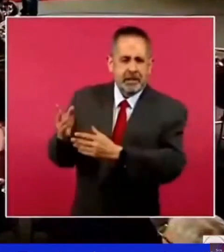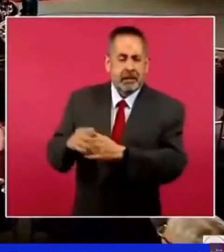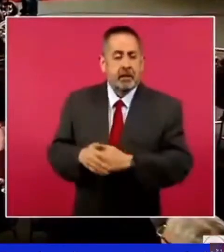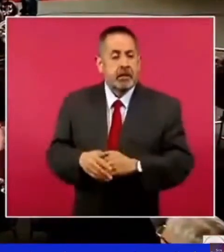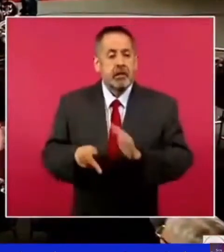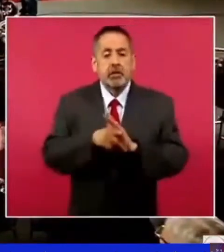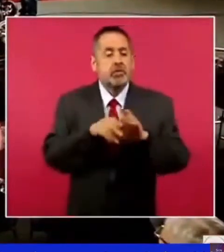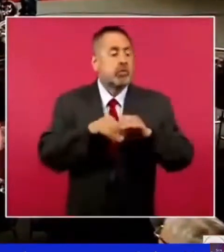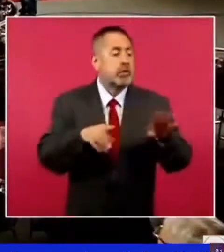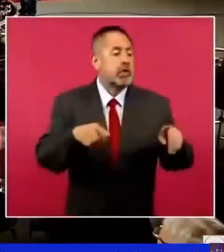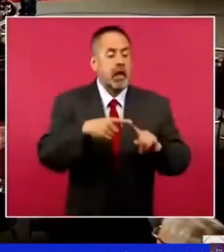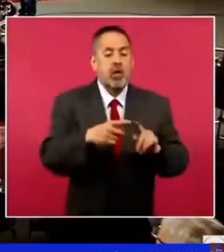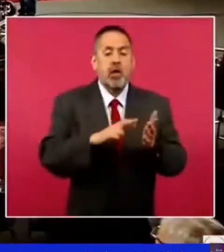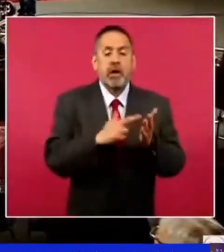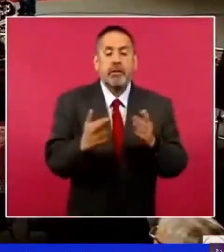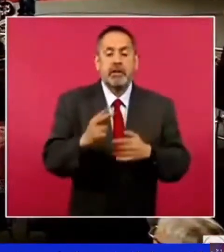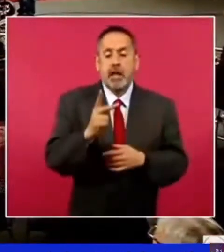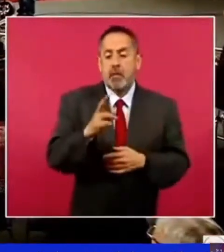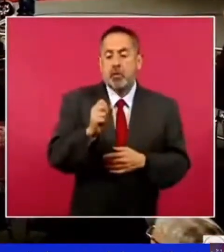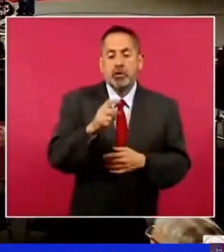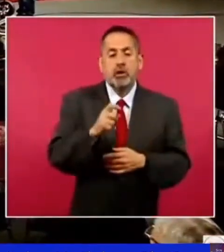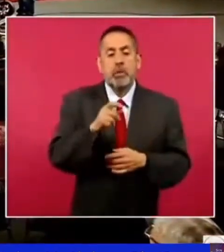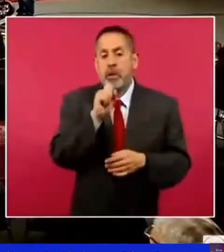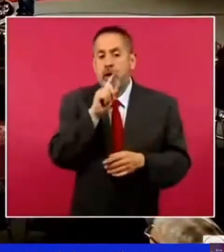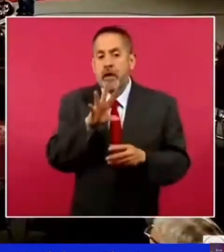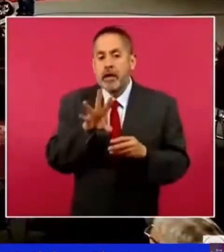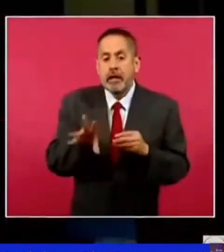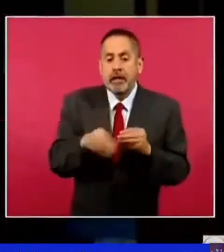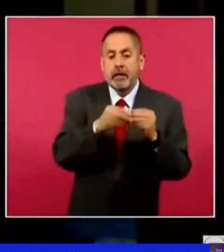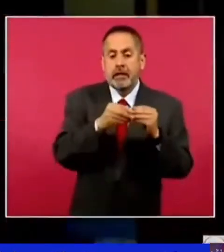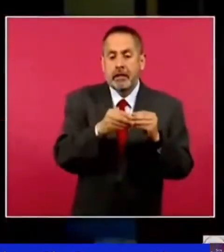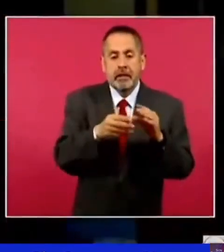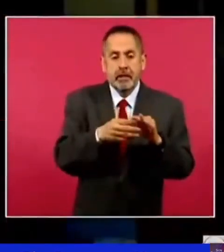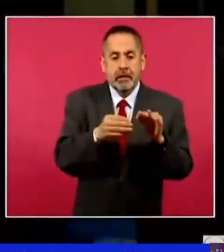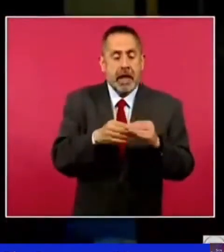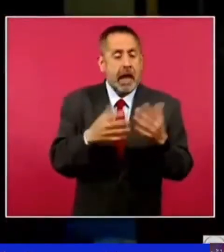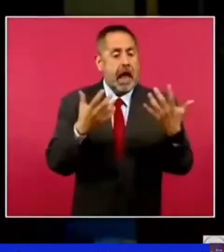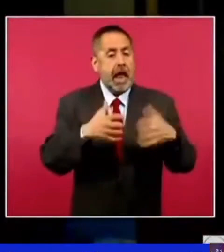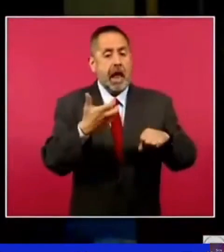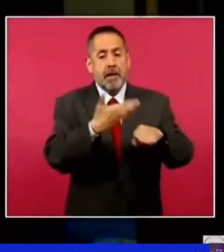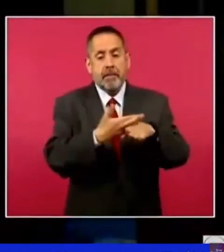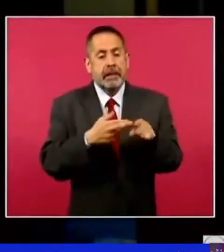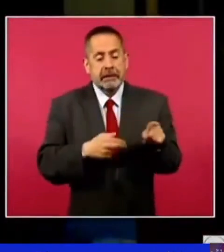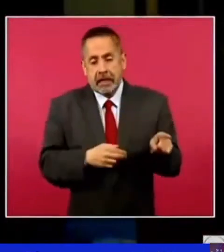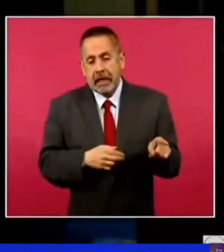publicado en proceso, pero añadieron que a la empresa